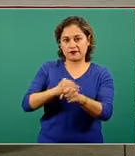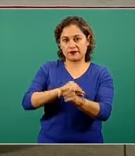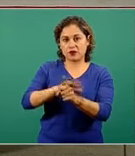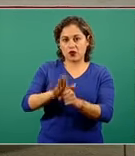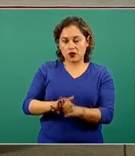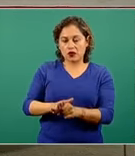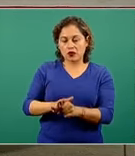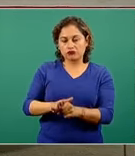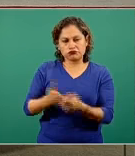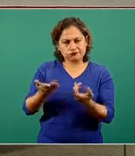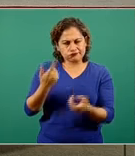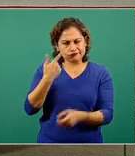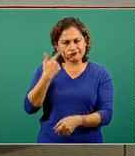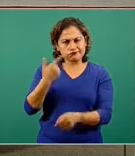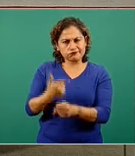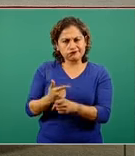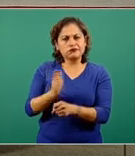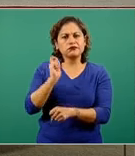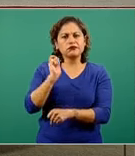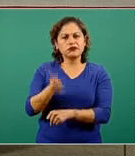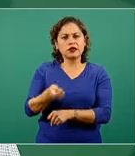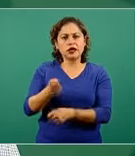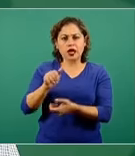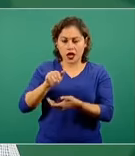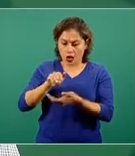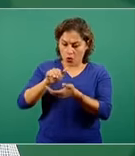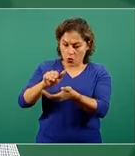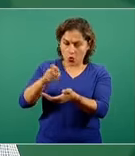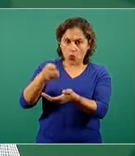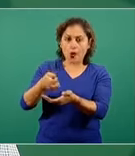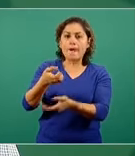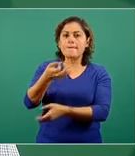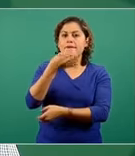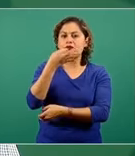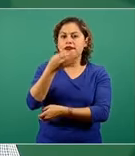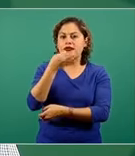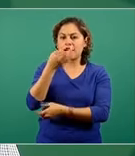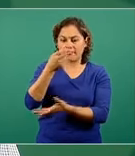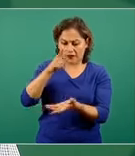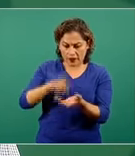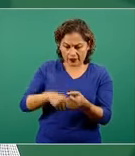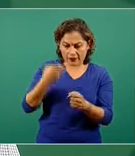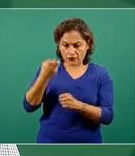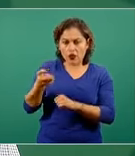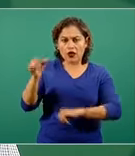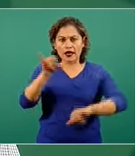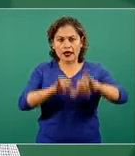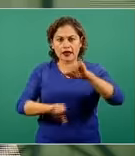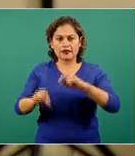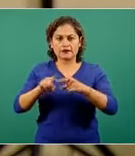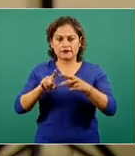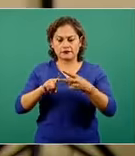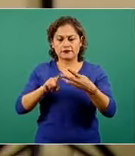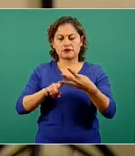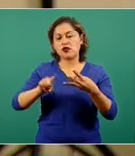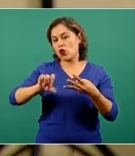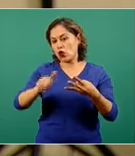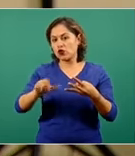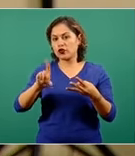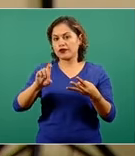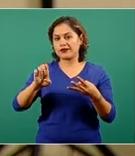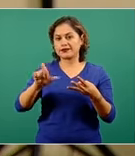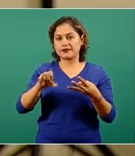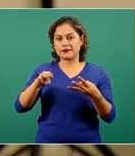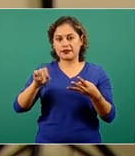recetan pues una cantidad amplia de medicamentos que incluyen estos y otros como la dexametasona, ¿no?, o como